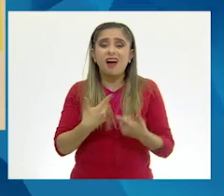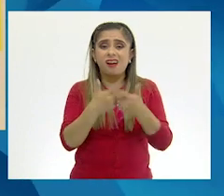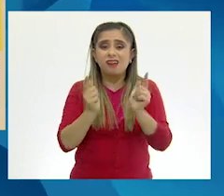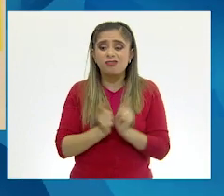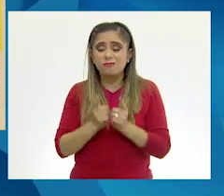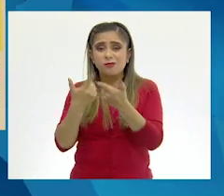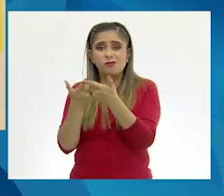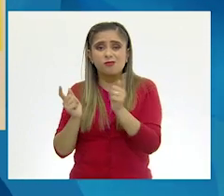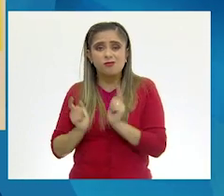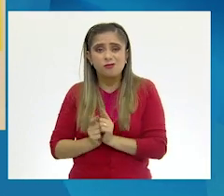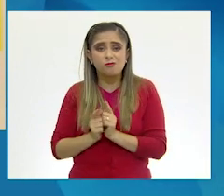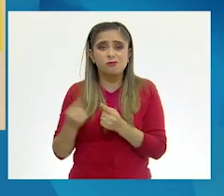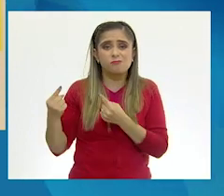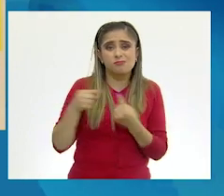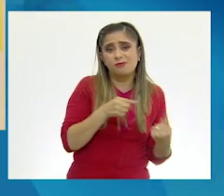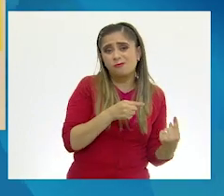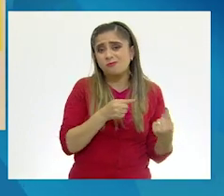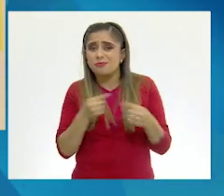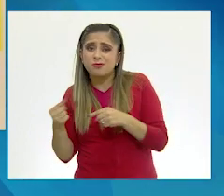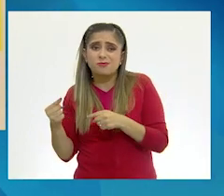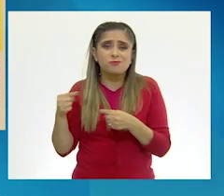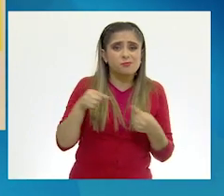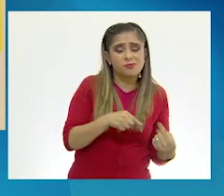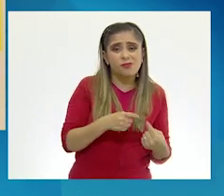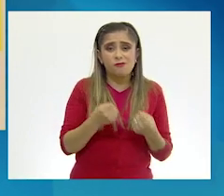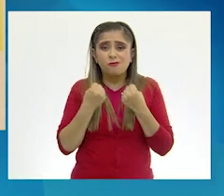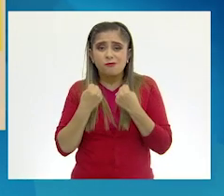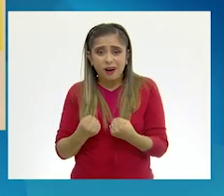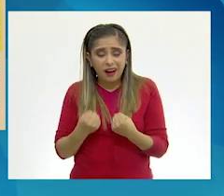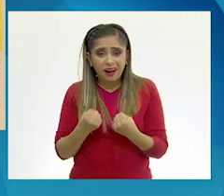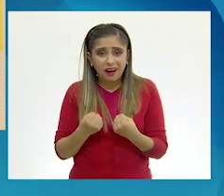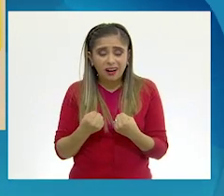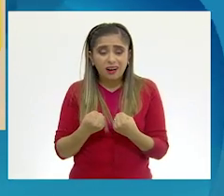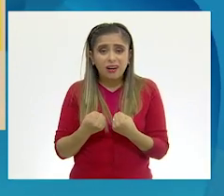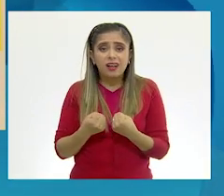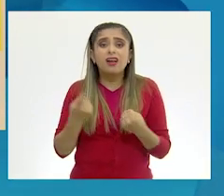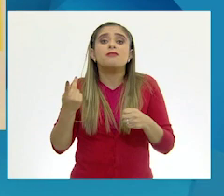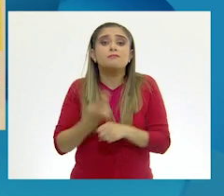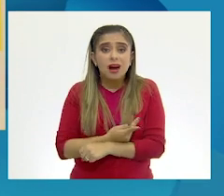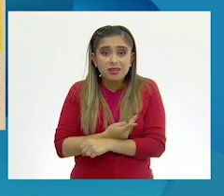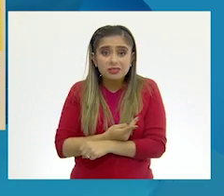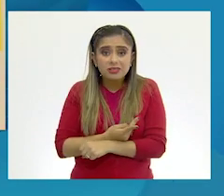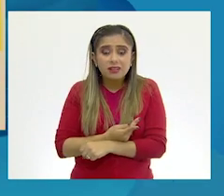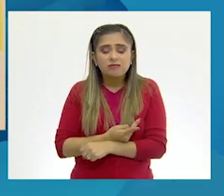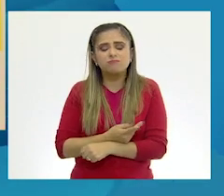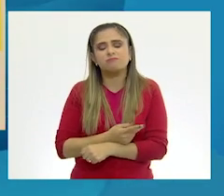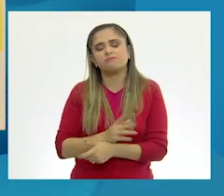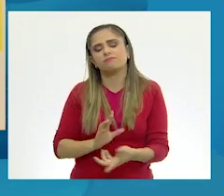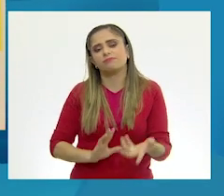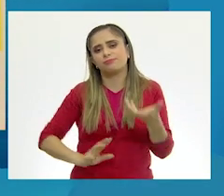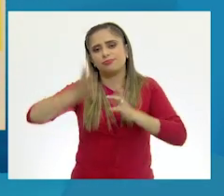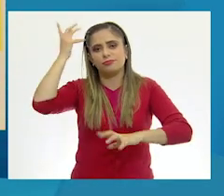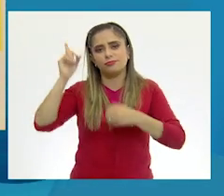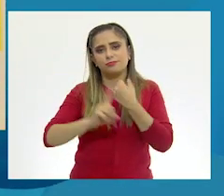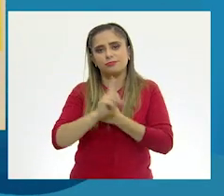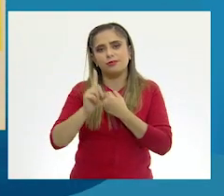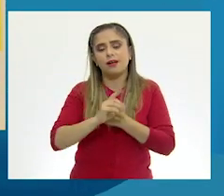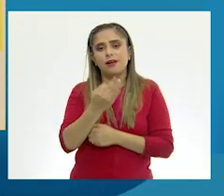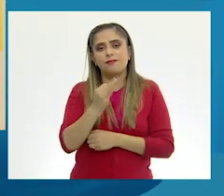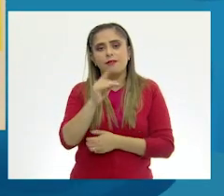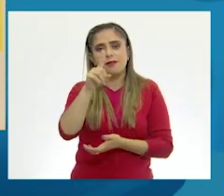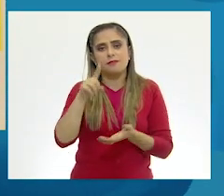del presidente y sus enemigos. Ocurrió entonces la Decena Trágica, de febrero de